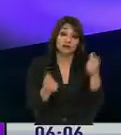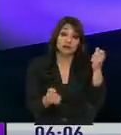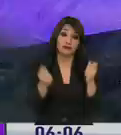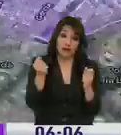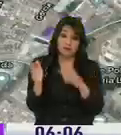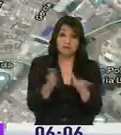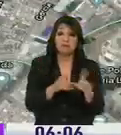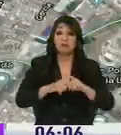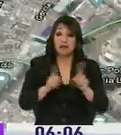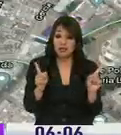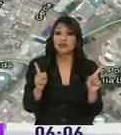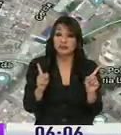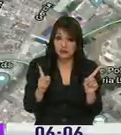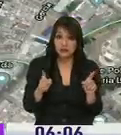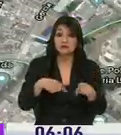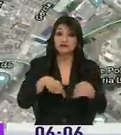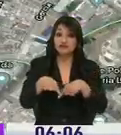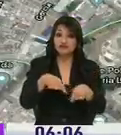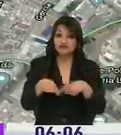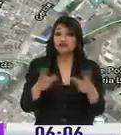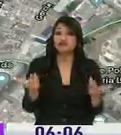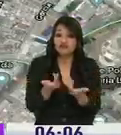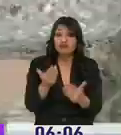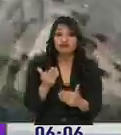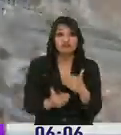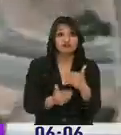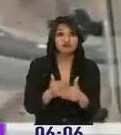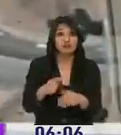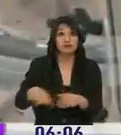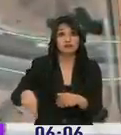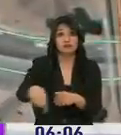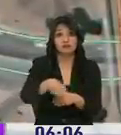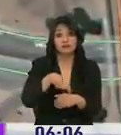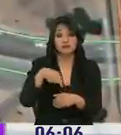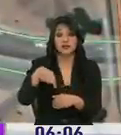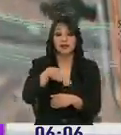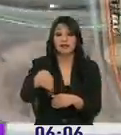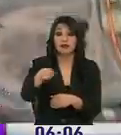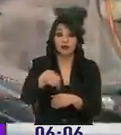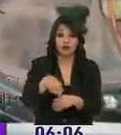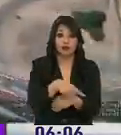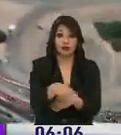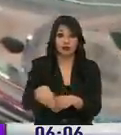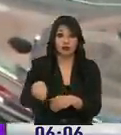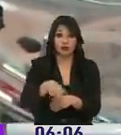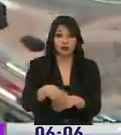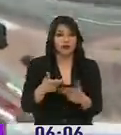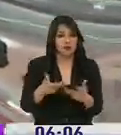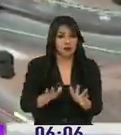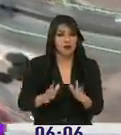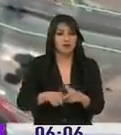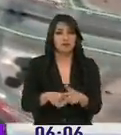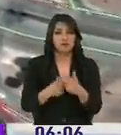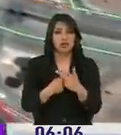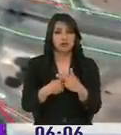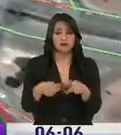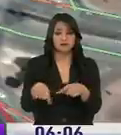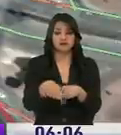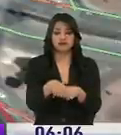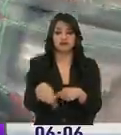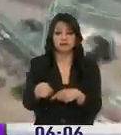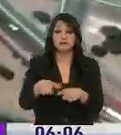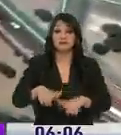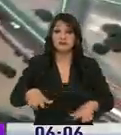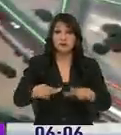Donde sí hay tráfico y comienza ya de a poquito, es en el Trébol. Vean ustedes, ya en esta zona comienza a conflictuarse. Recordemos que esta